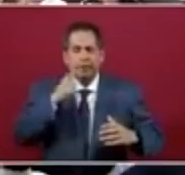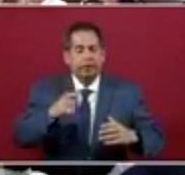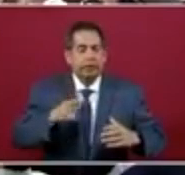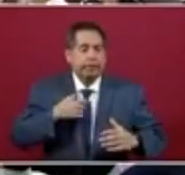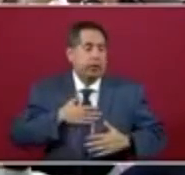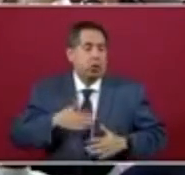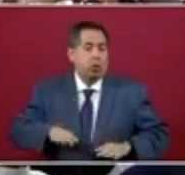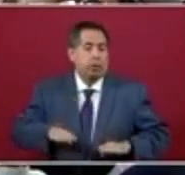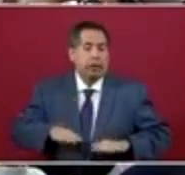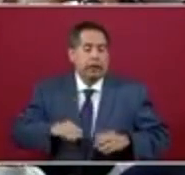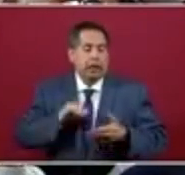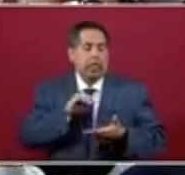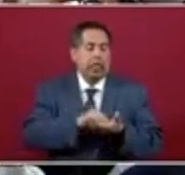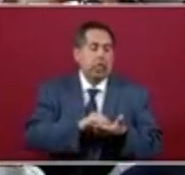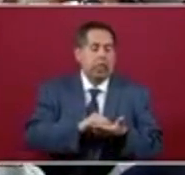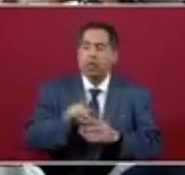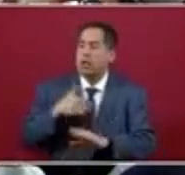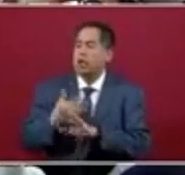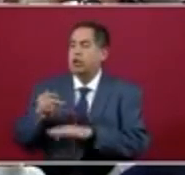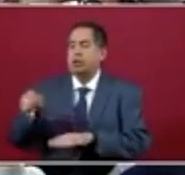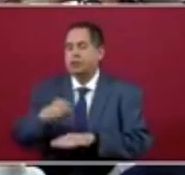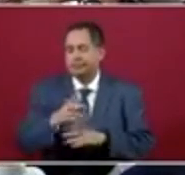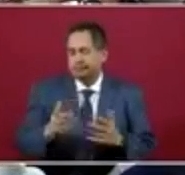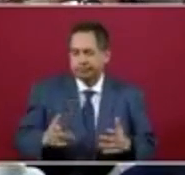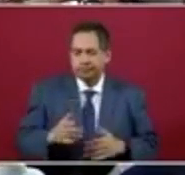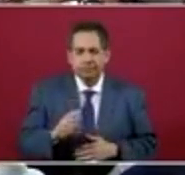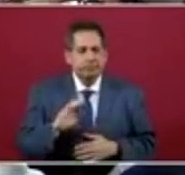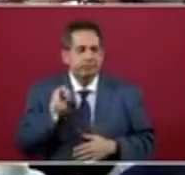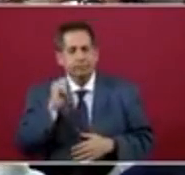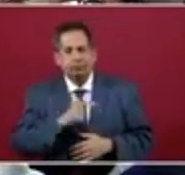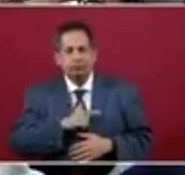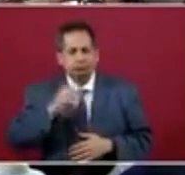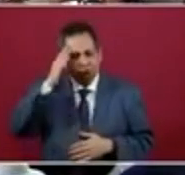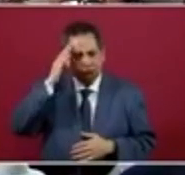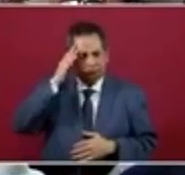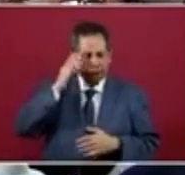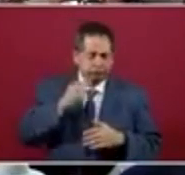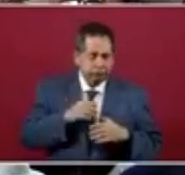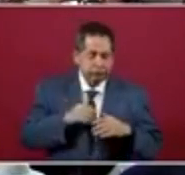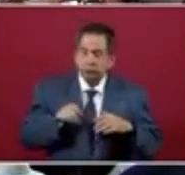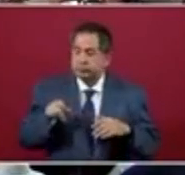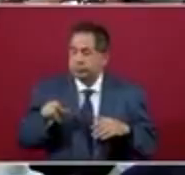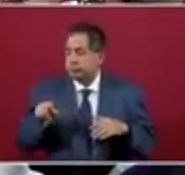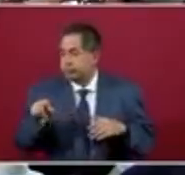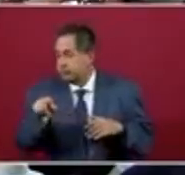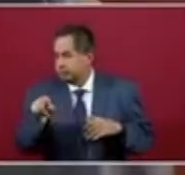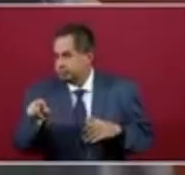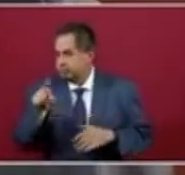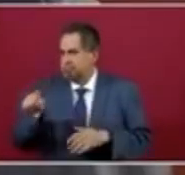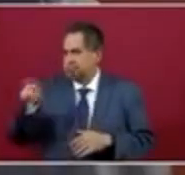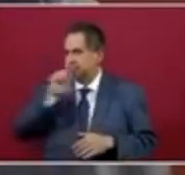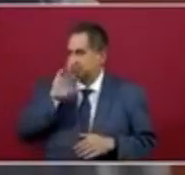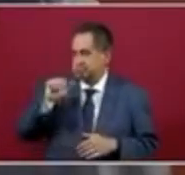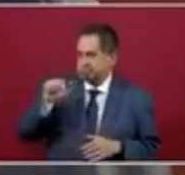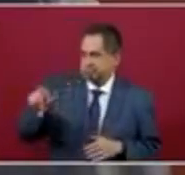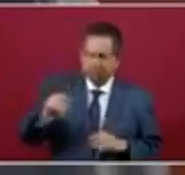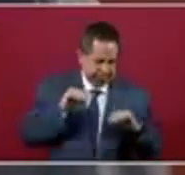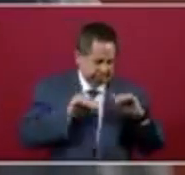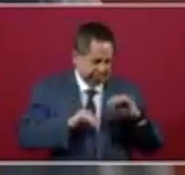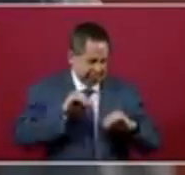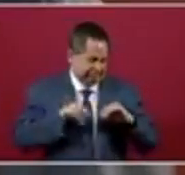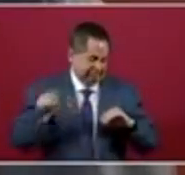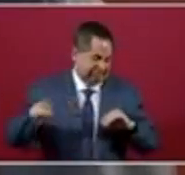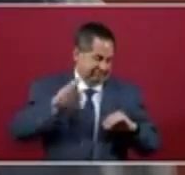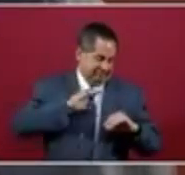conveniencia. Cualquier dirigente social era tachado de